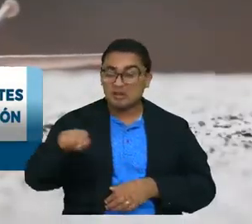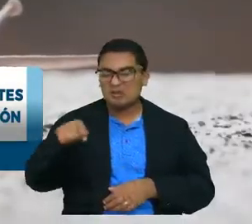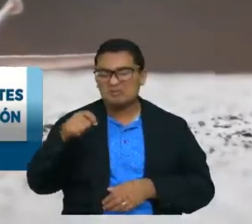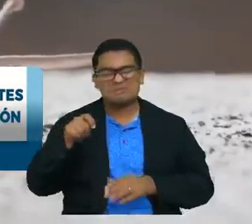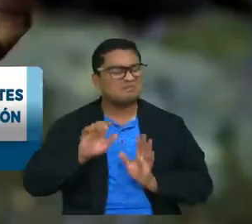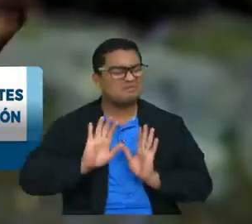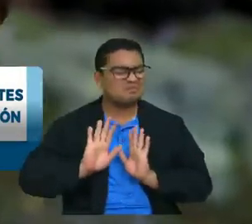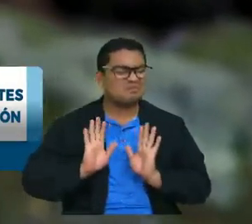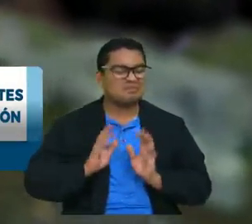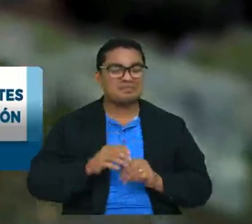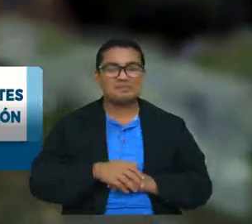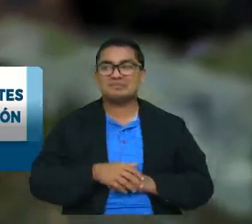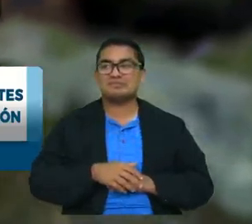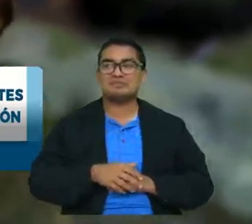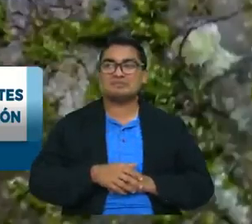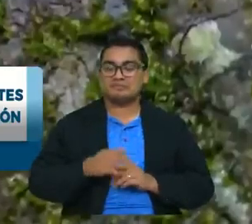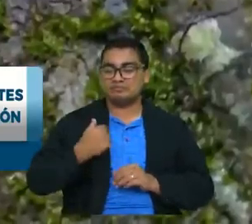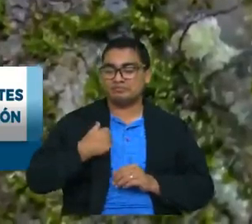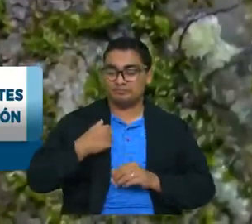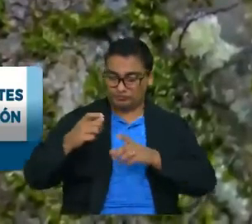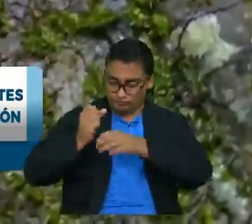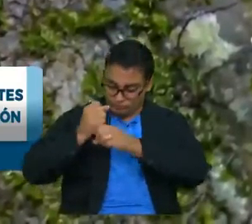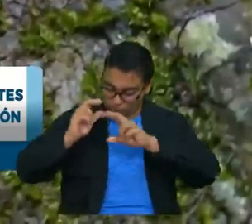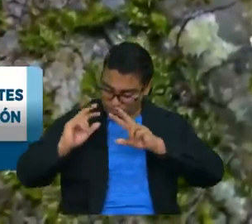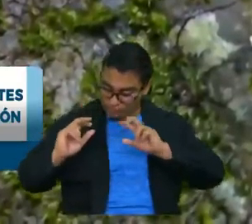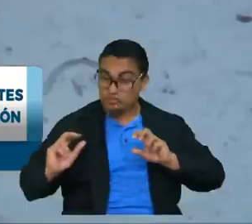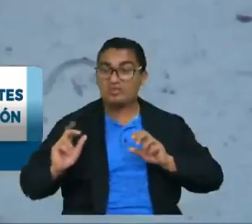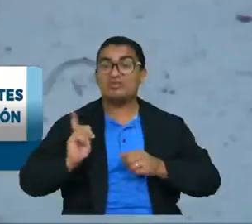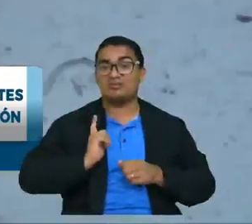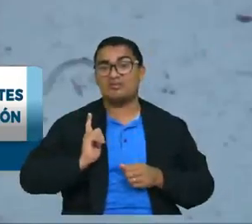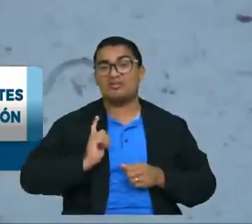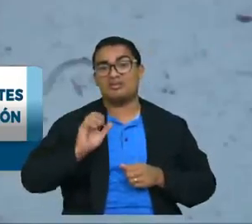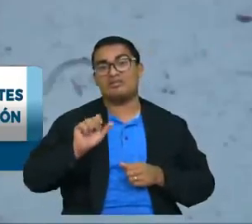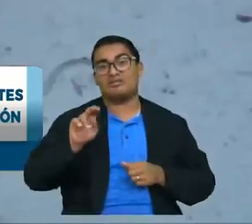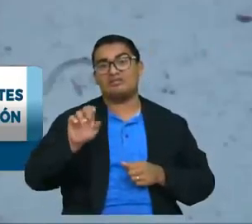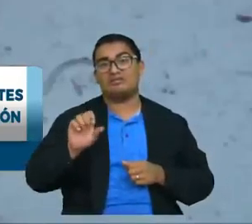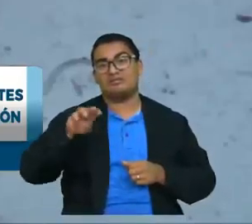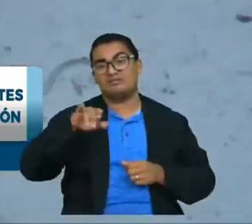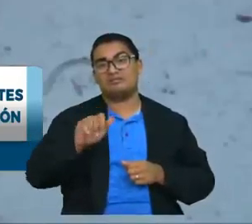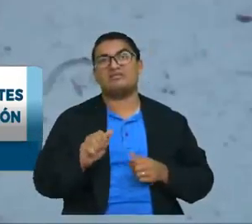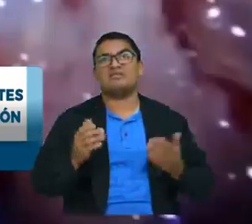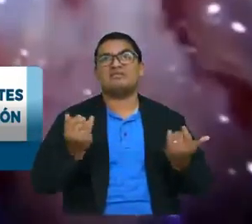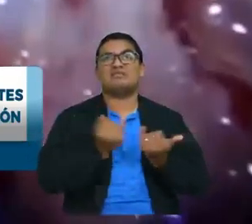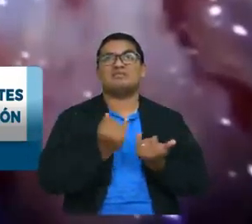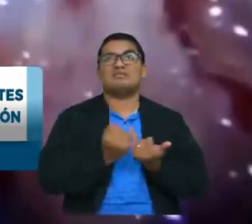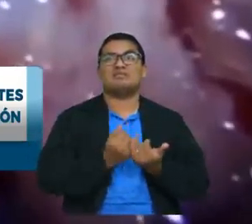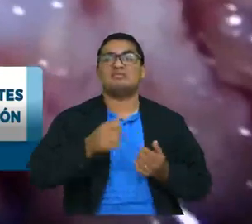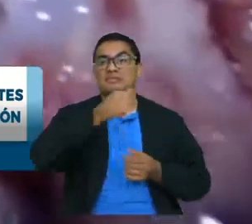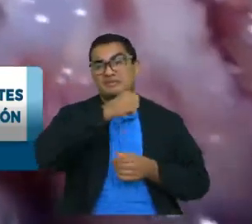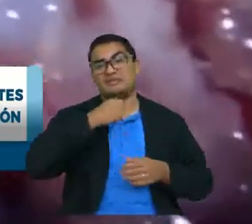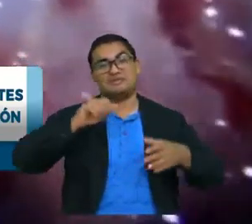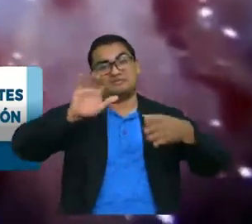nosotros le hacemos una biometría y evidentemente pues tiene anemia. Y generalmente le hacemos otro tipo de